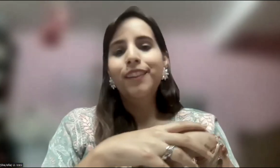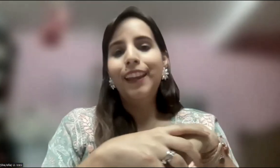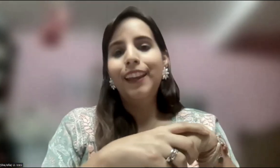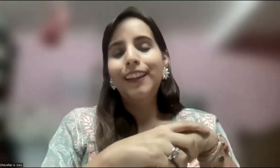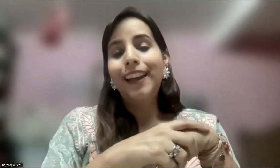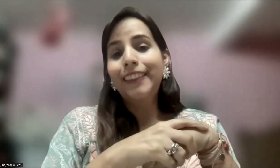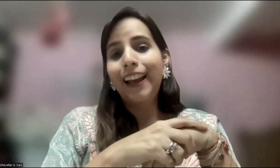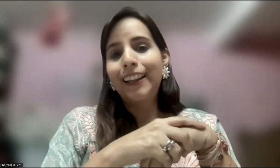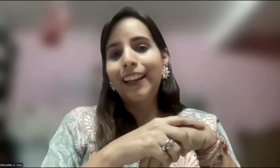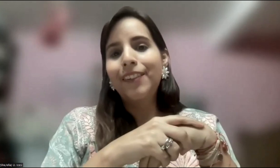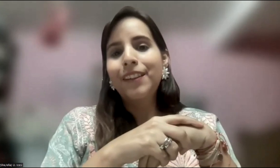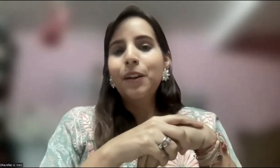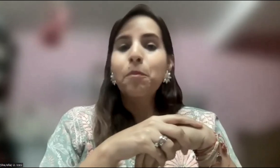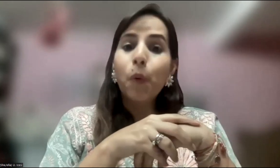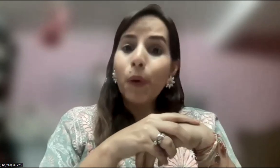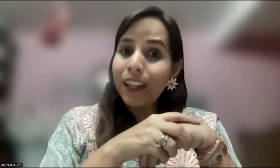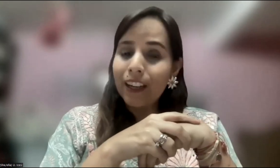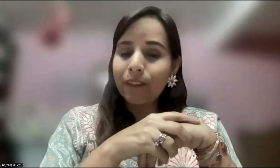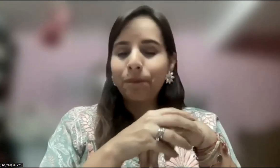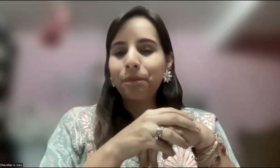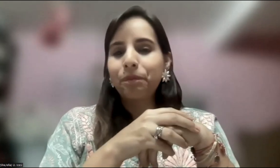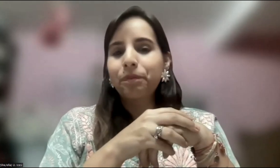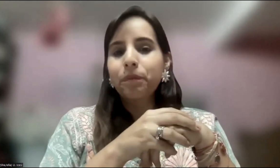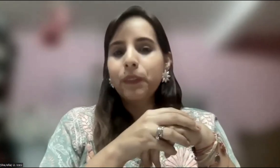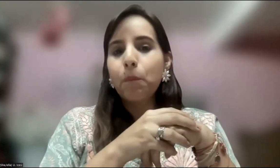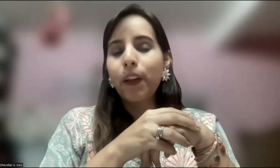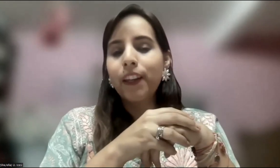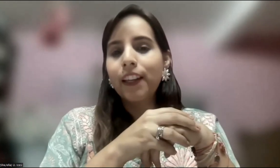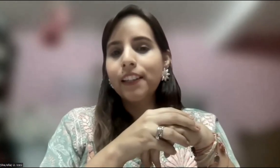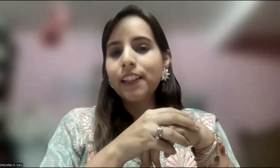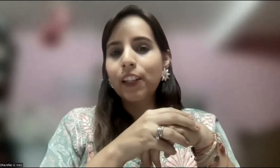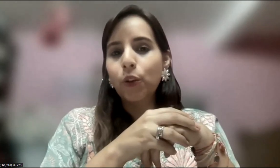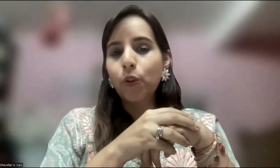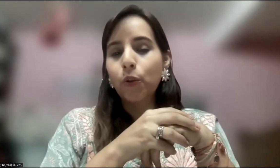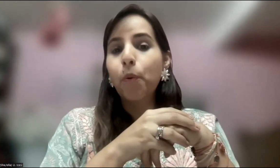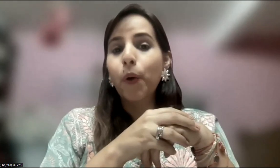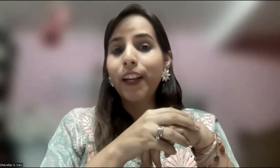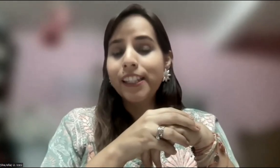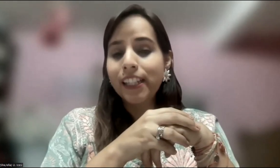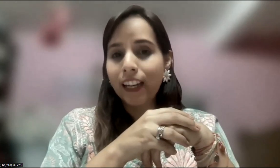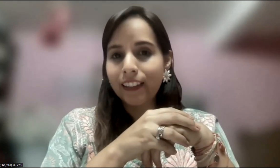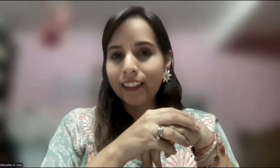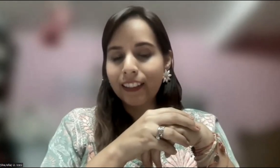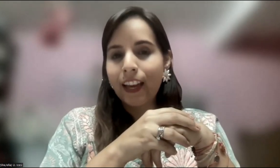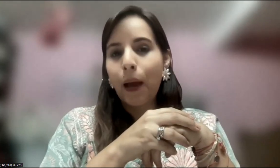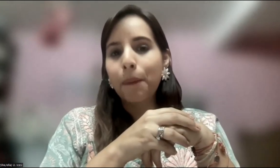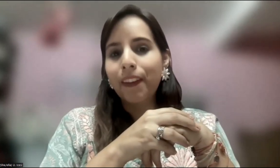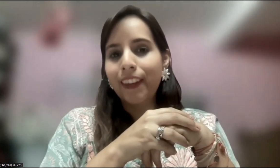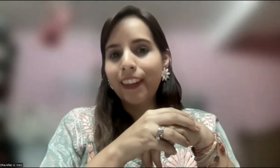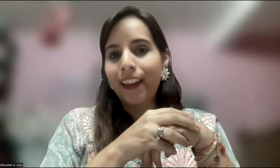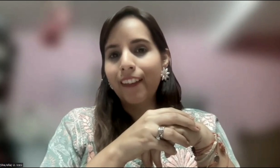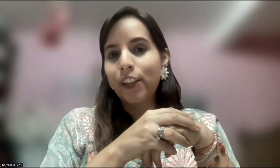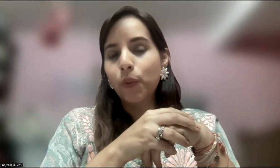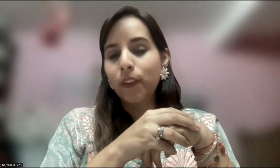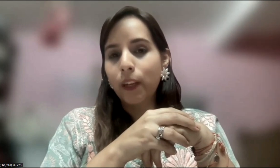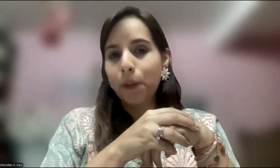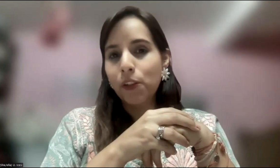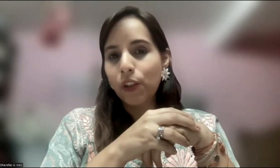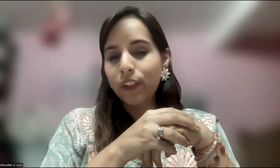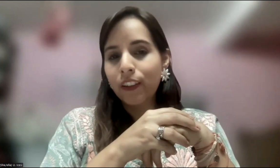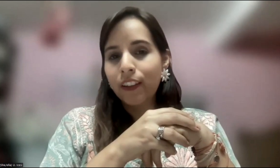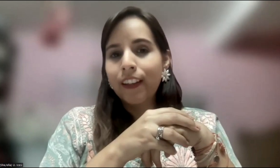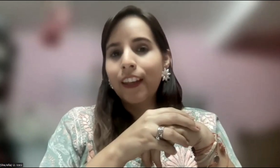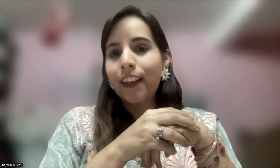de Natalia bubulina pueden irlas haciendo por el chat A medida de su